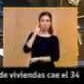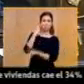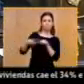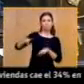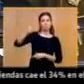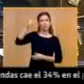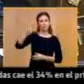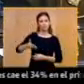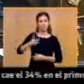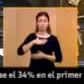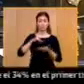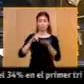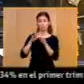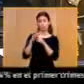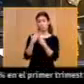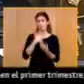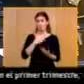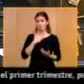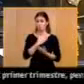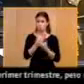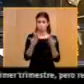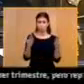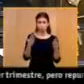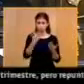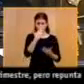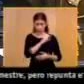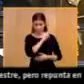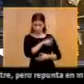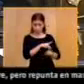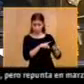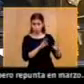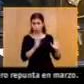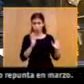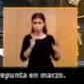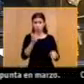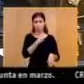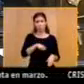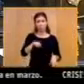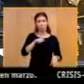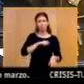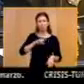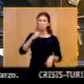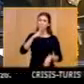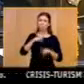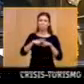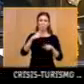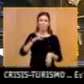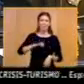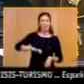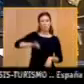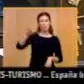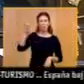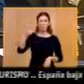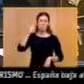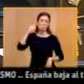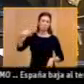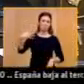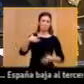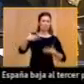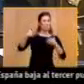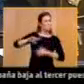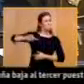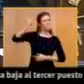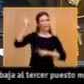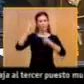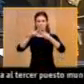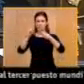relevante de nuestra situación y sin duda lleva razón en ello. España es la campeona europea en desempleo, aunque desgraciadamente